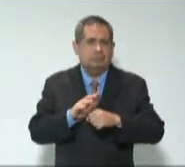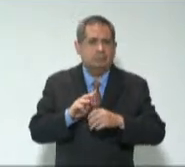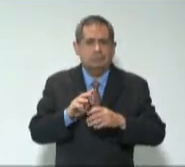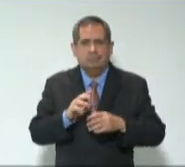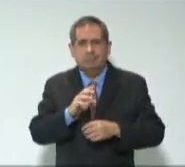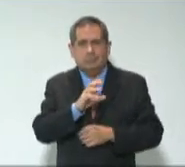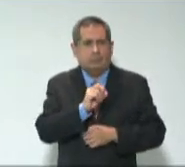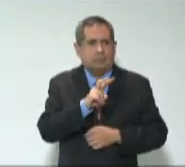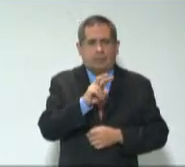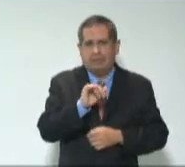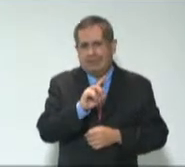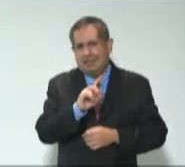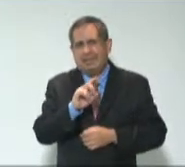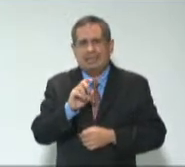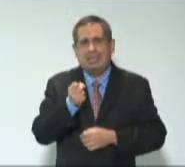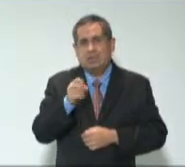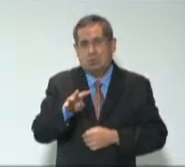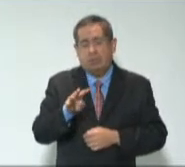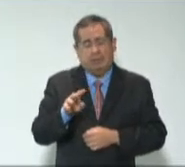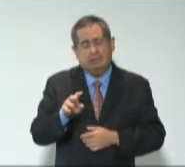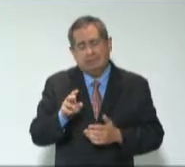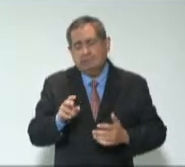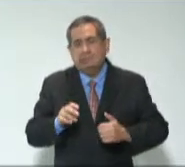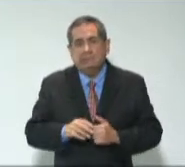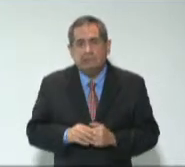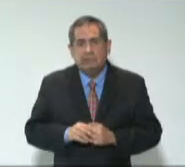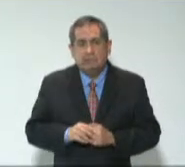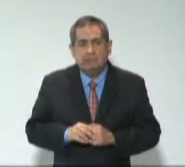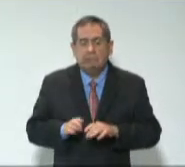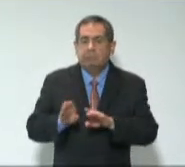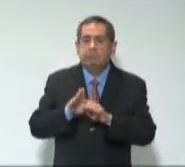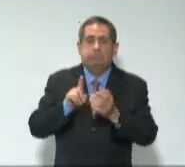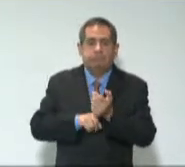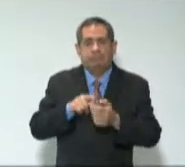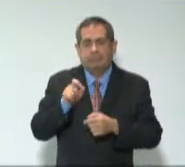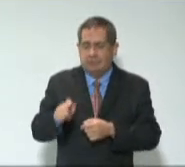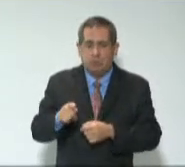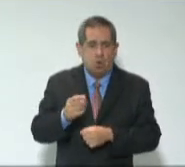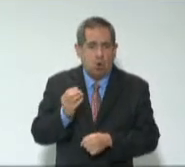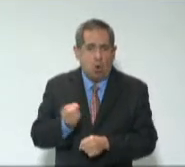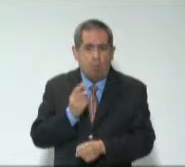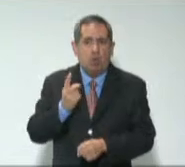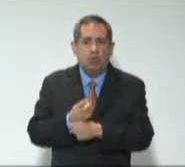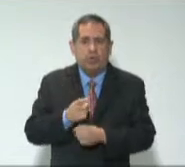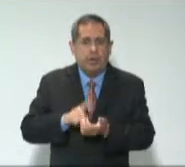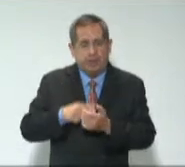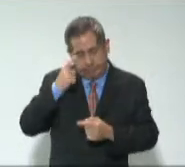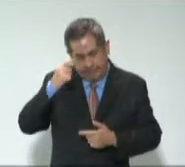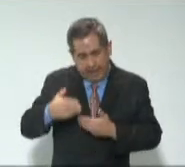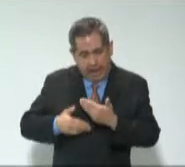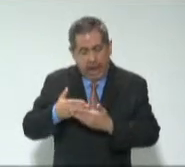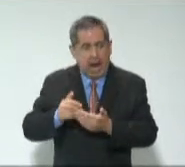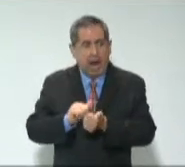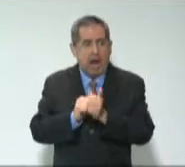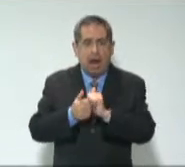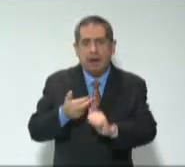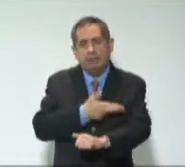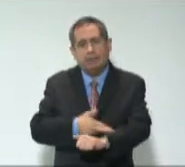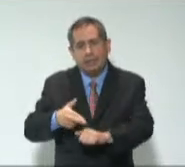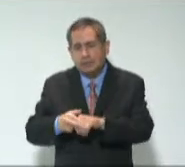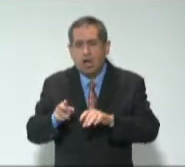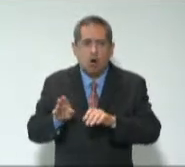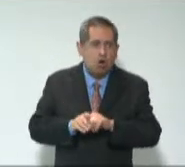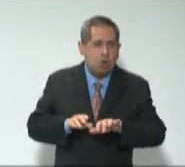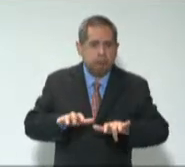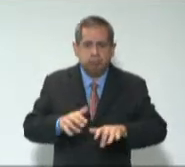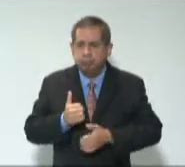covid-1 en este sentido es también una oportunidad para avanzar en la digitalización en la salud para